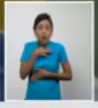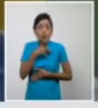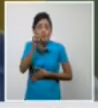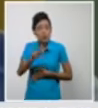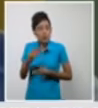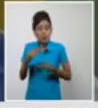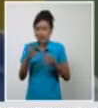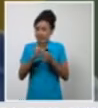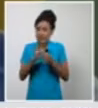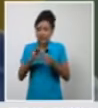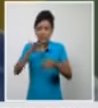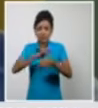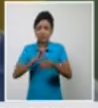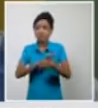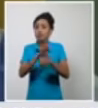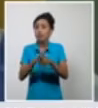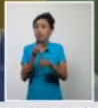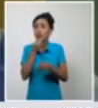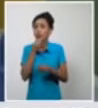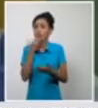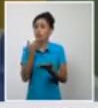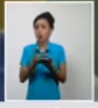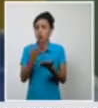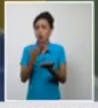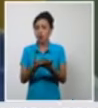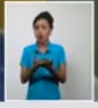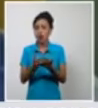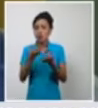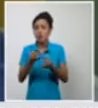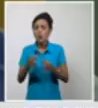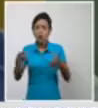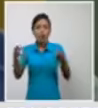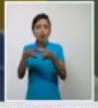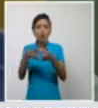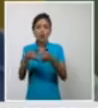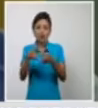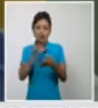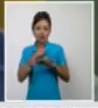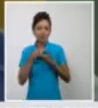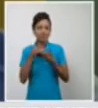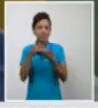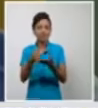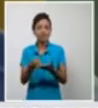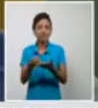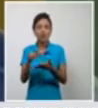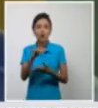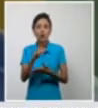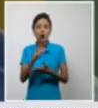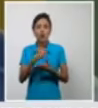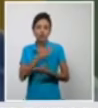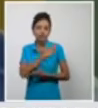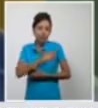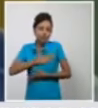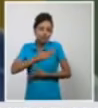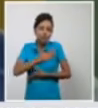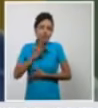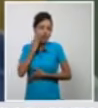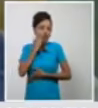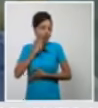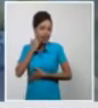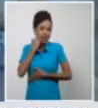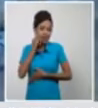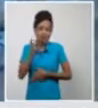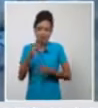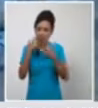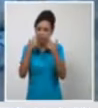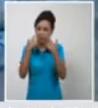decía que pudimos comprobar una disponibilidad colectiva y un calor humano que ha sido un aliento no menos